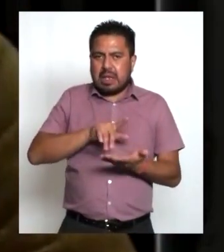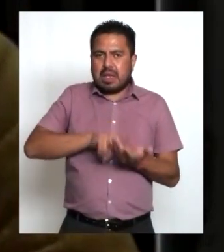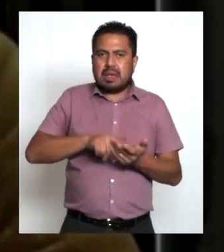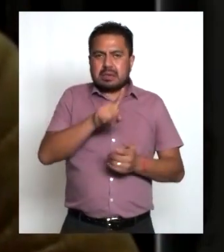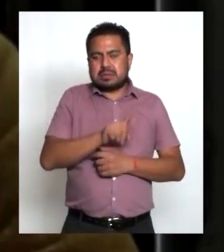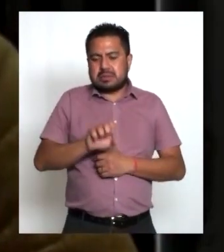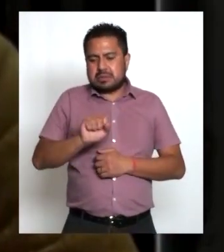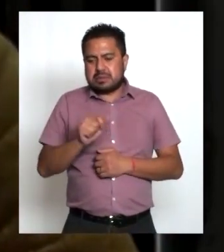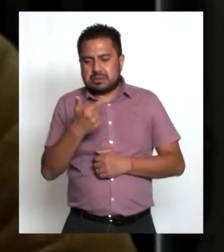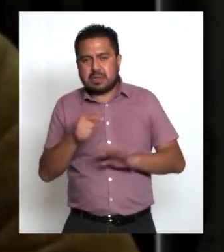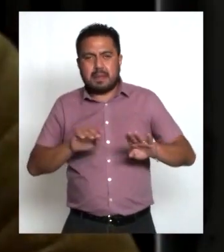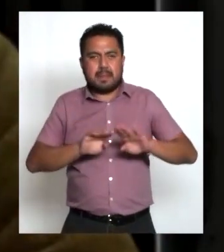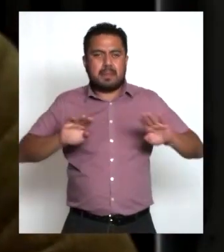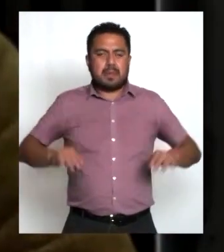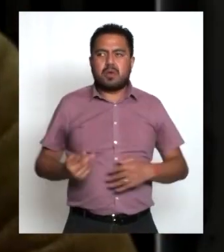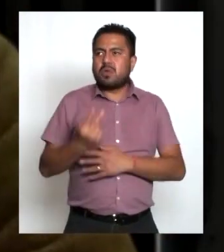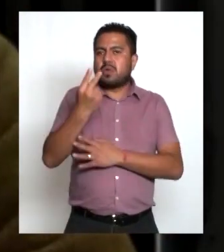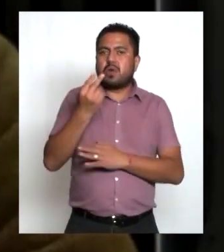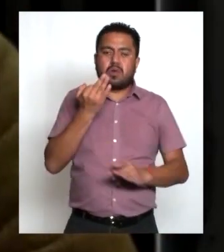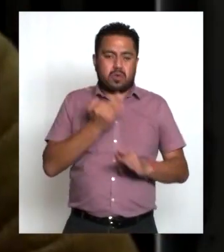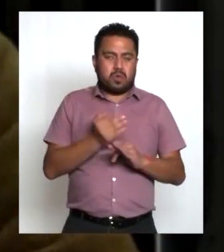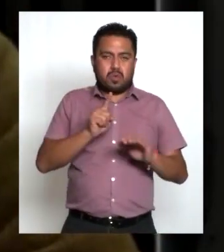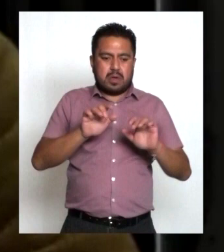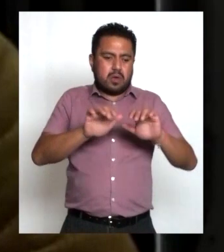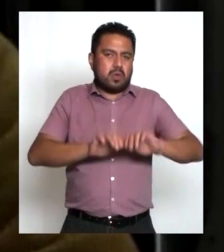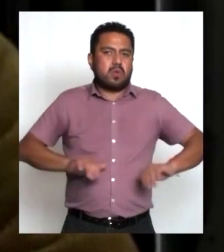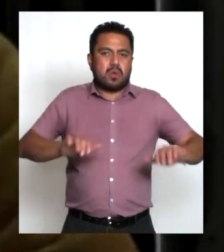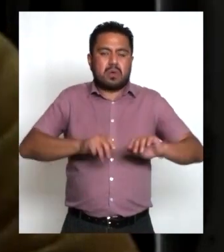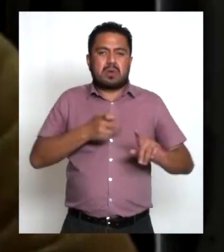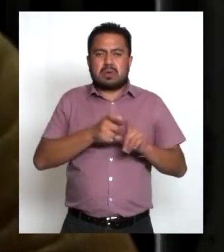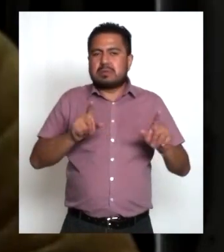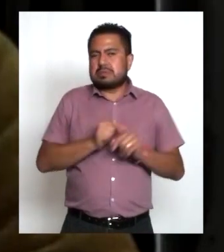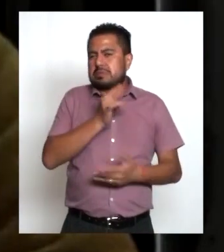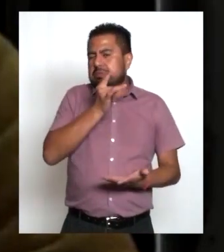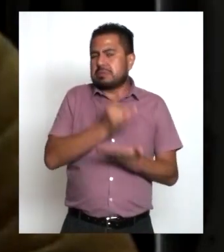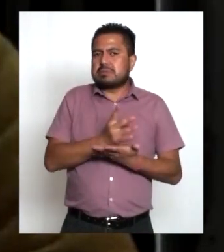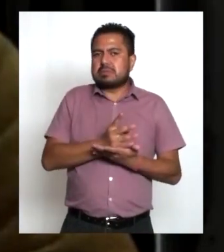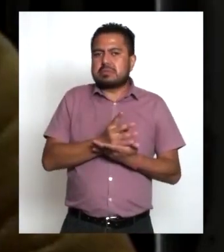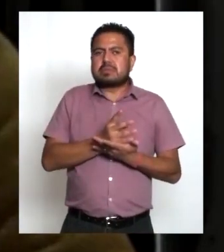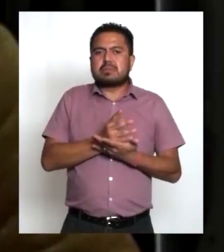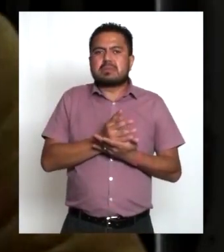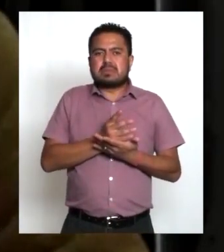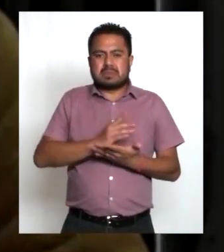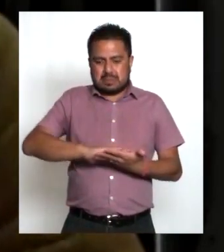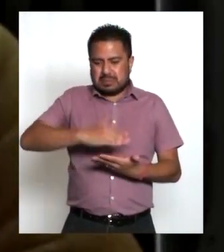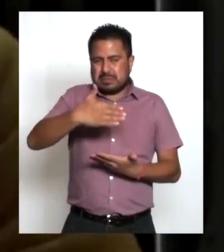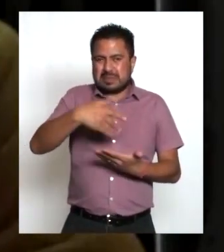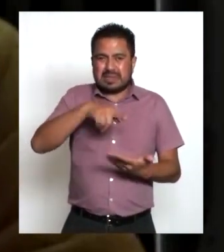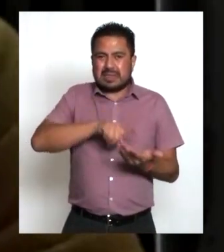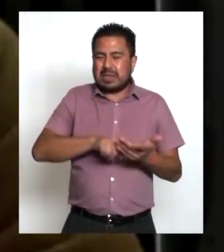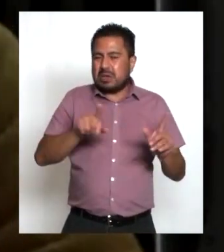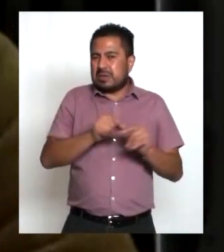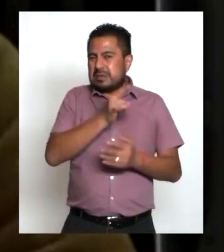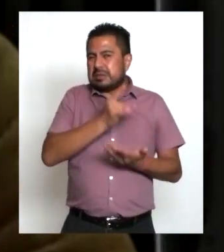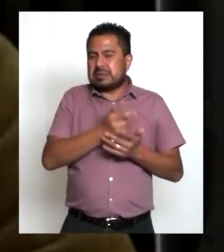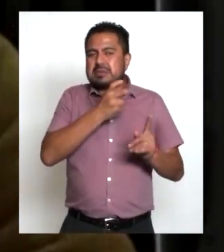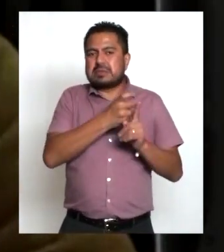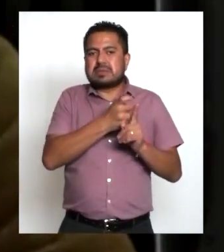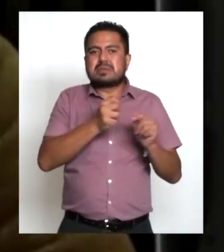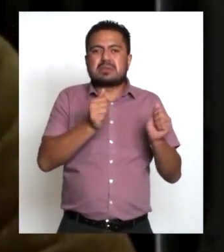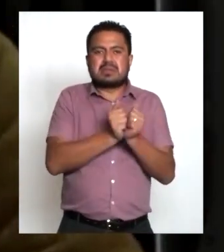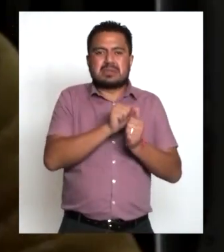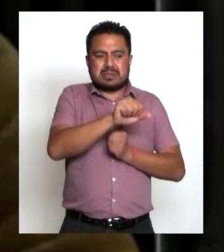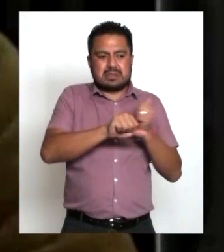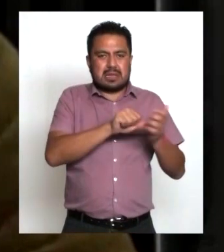tenía 167 metros cuadrados. Ahorita una computadora, simplemente el procesador, el puro procesador que